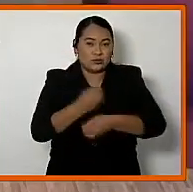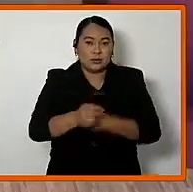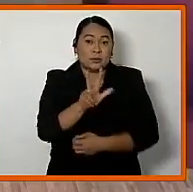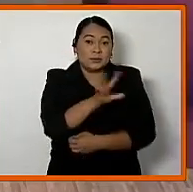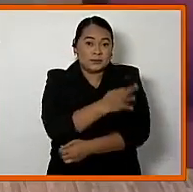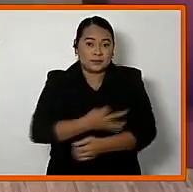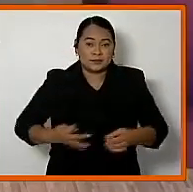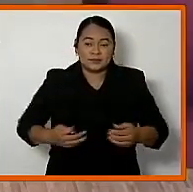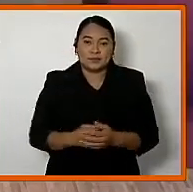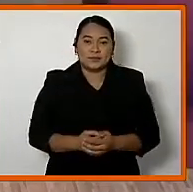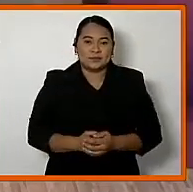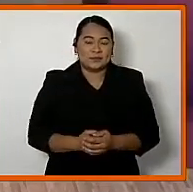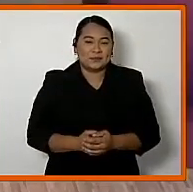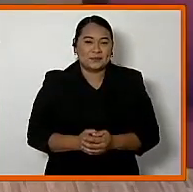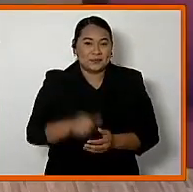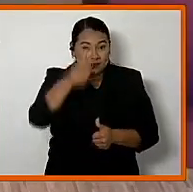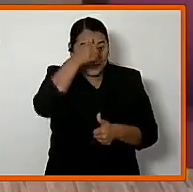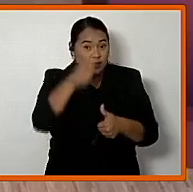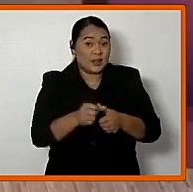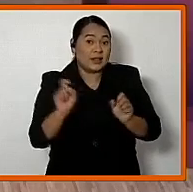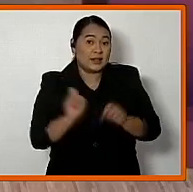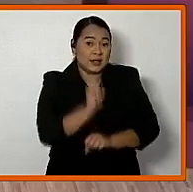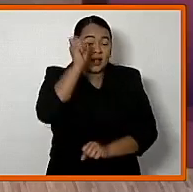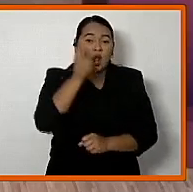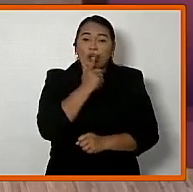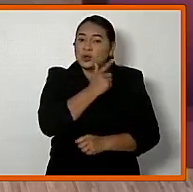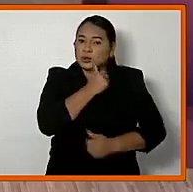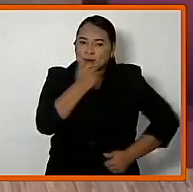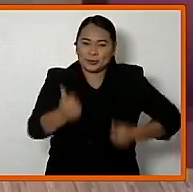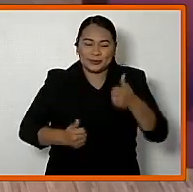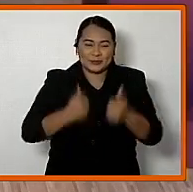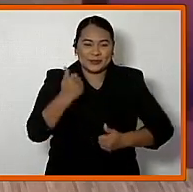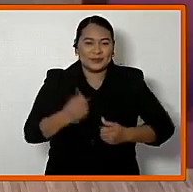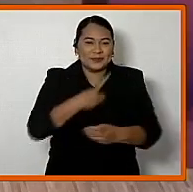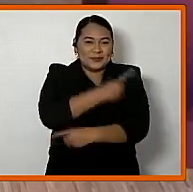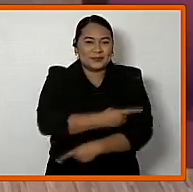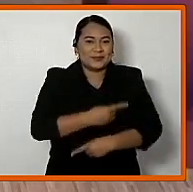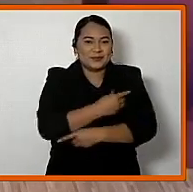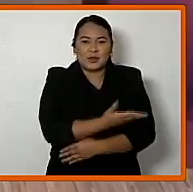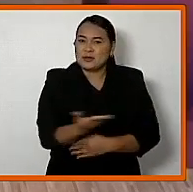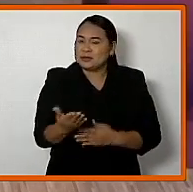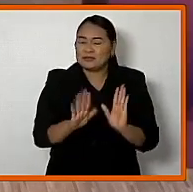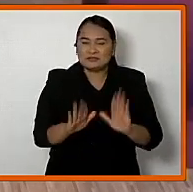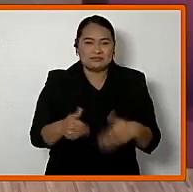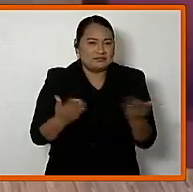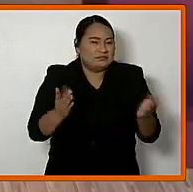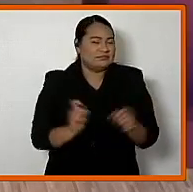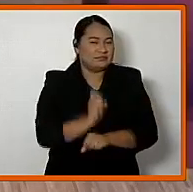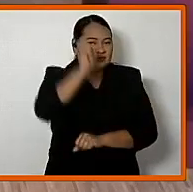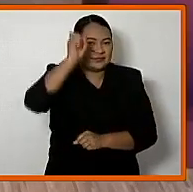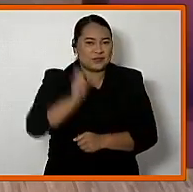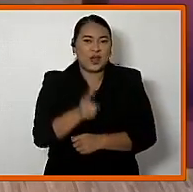la tarde, Natalia. Y recuerden que ganarse la Loto también es alegría y diversión. ¿Y vos cómo te la vas a